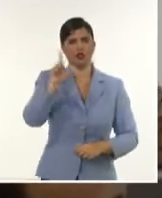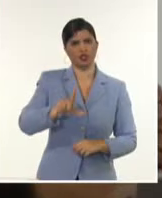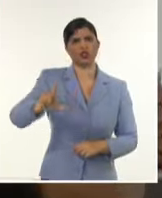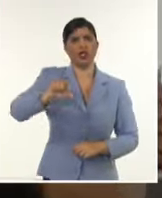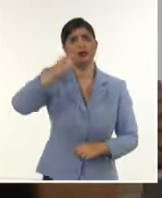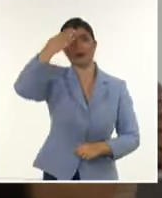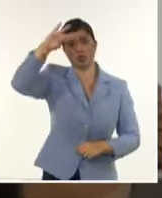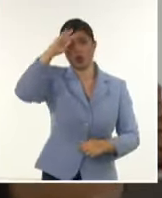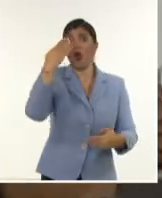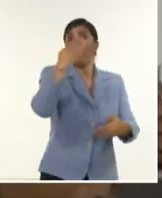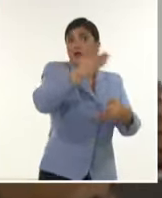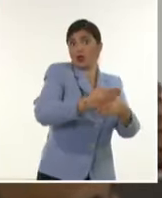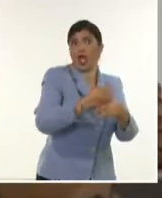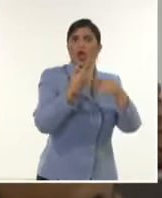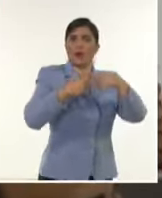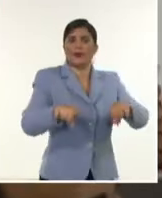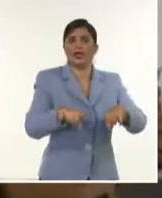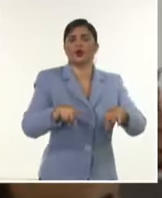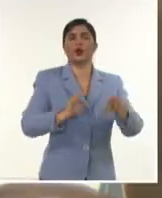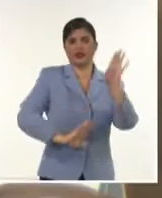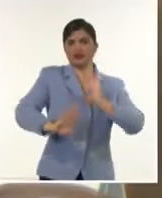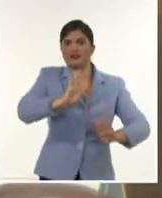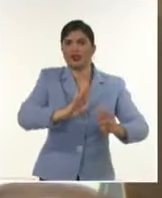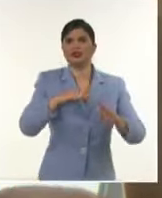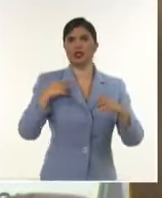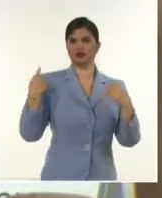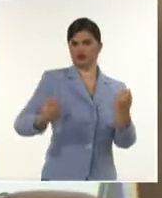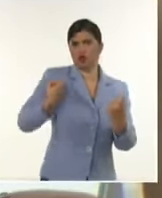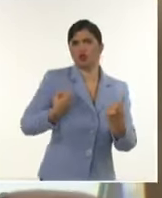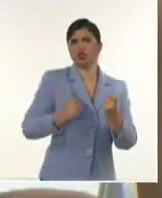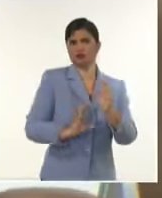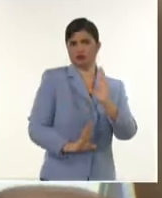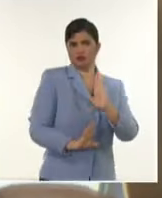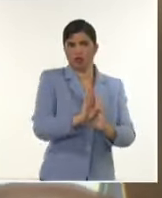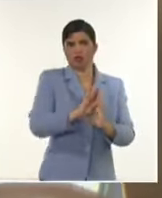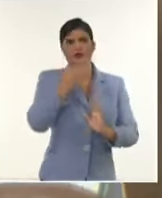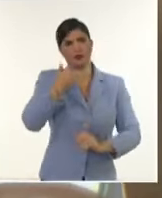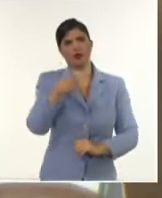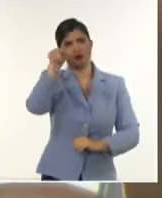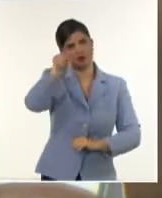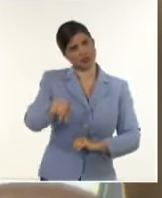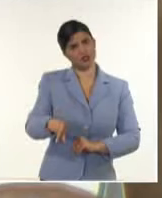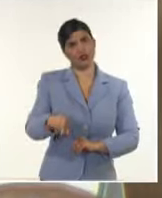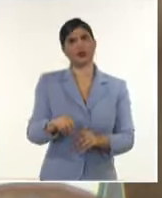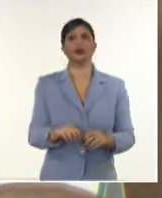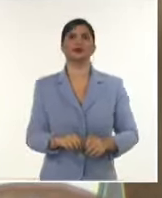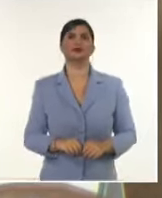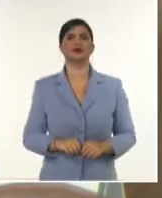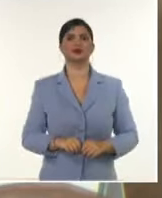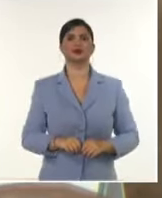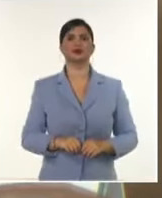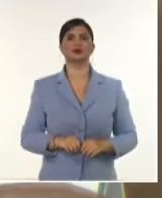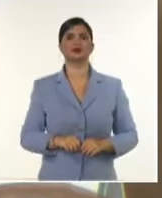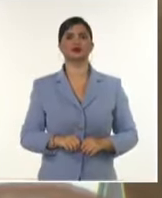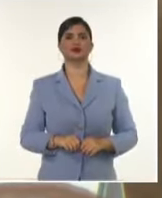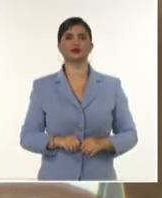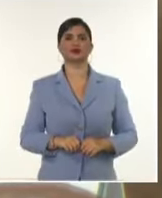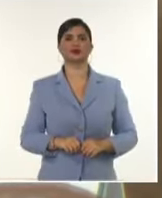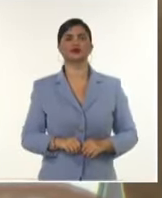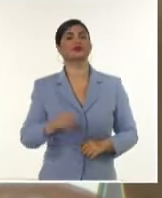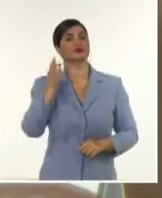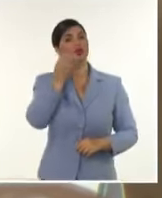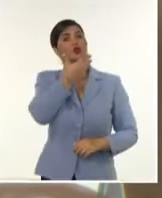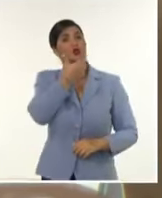pero socialista, irreversiblemente socialistas. La ideología de nuestros pioneros también está en los valores culturales